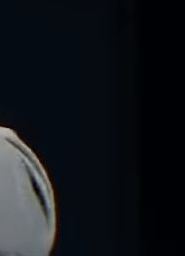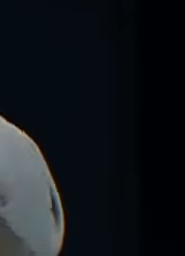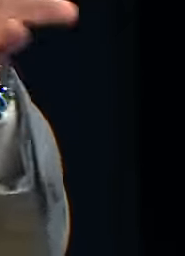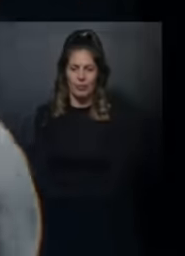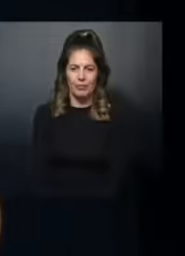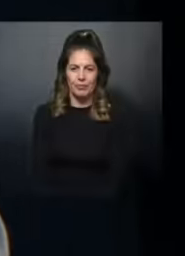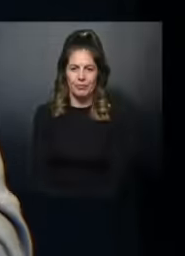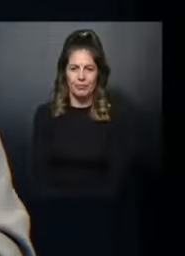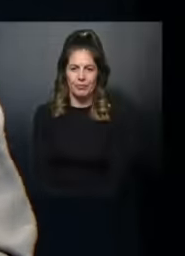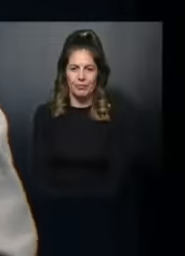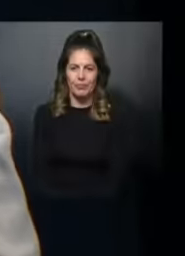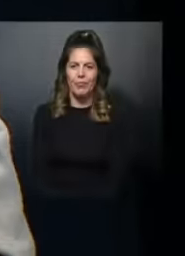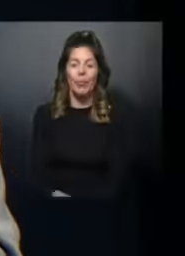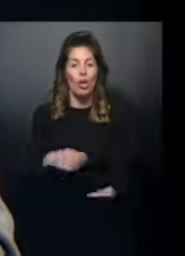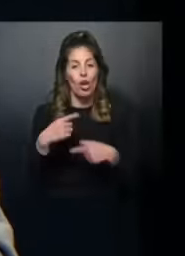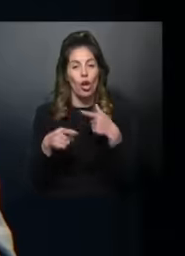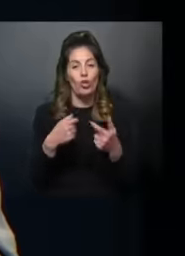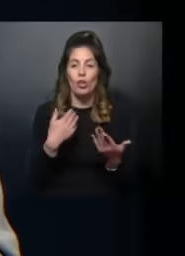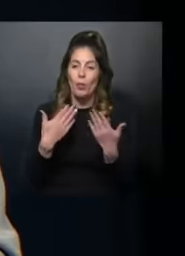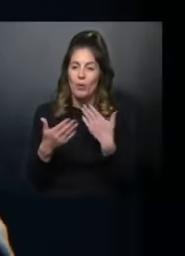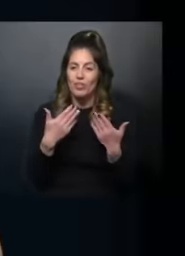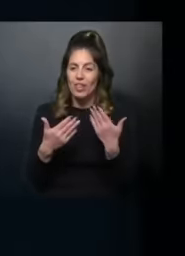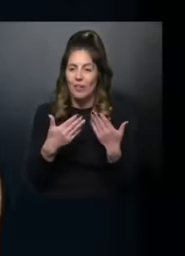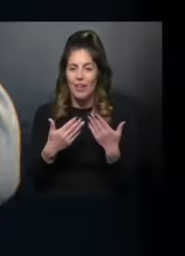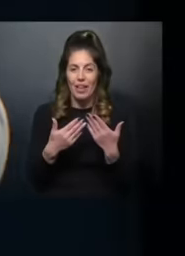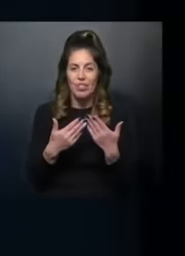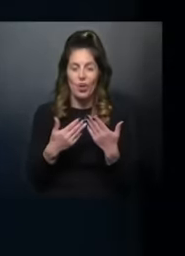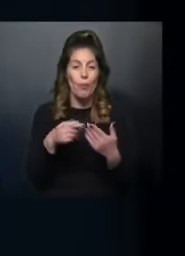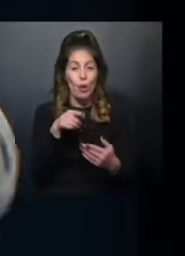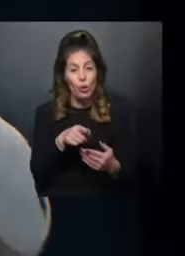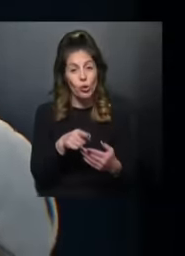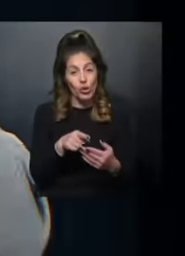generaciones. No nos dio el tiempo, pero cantaron con una cantidad de gente